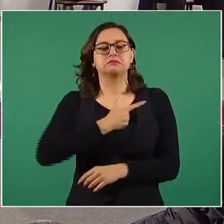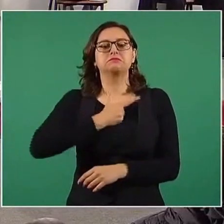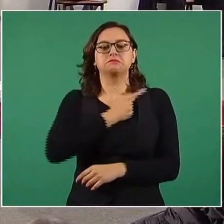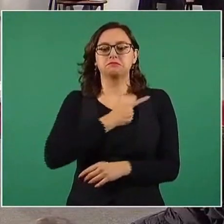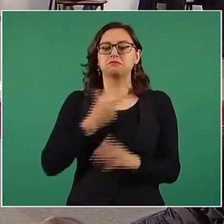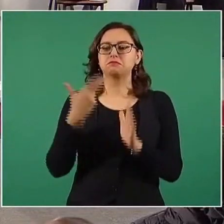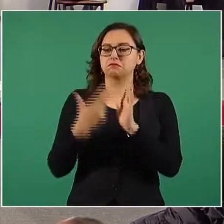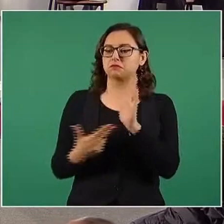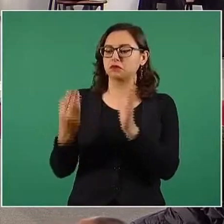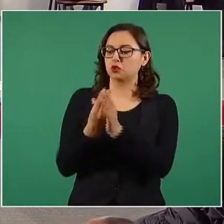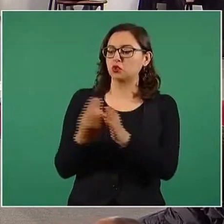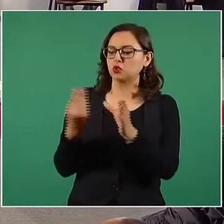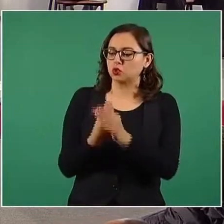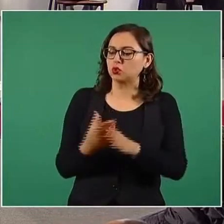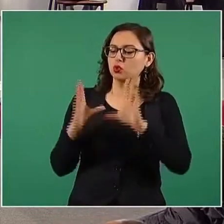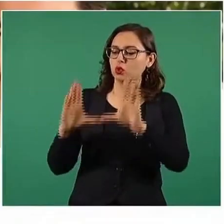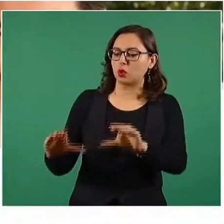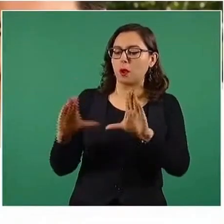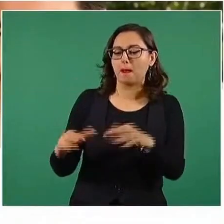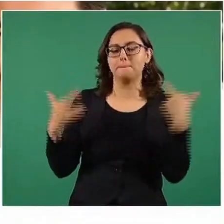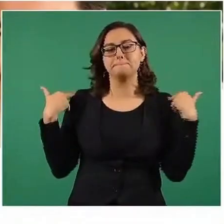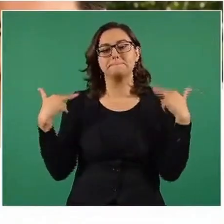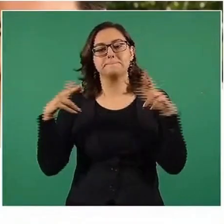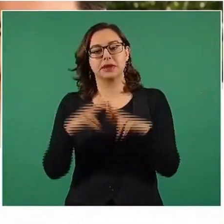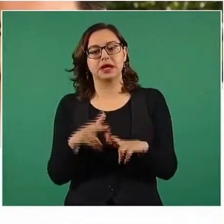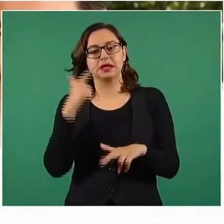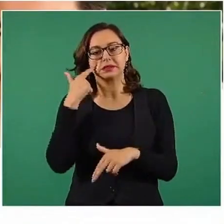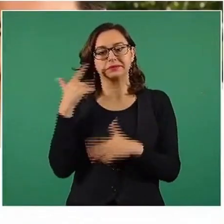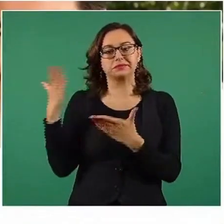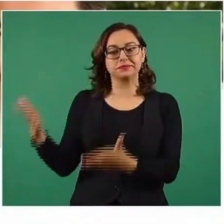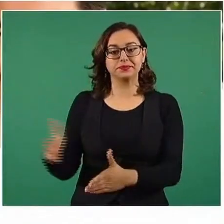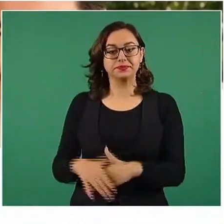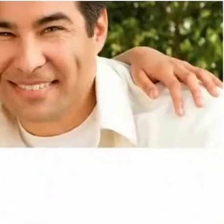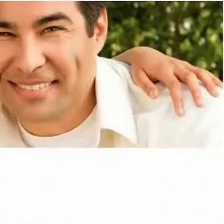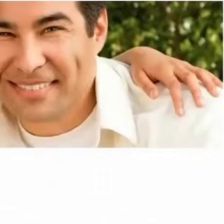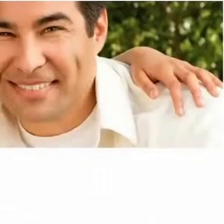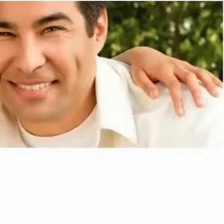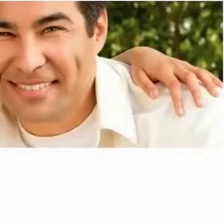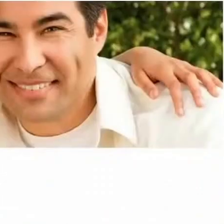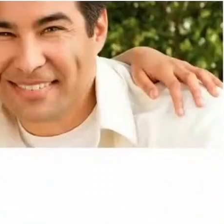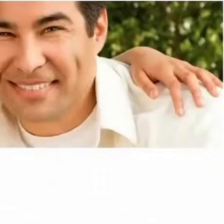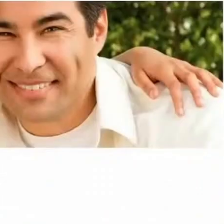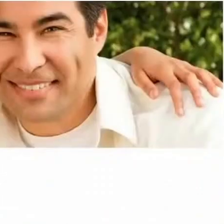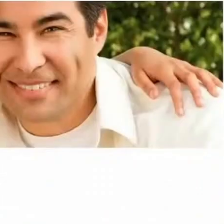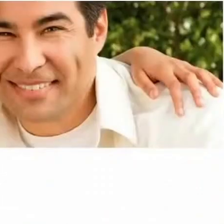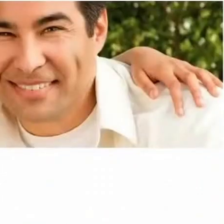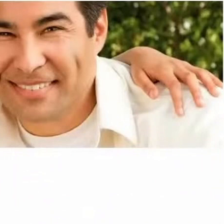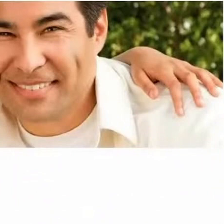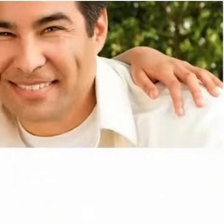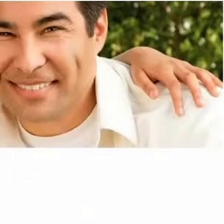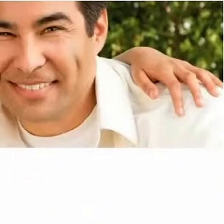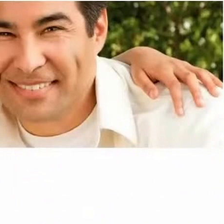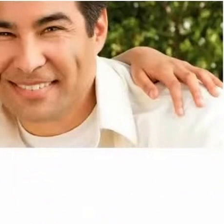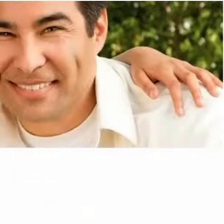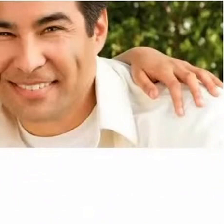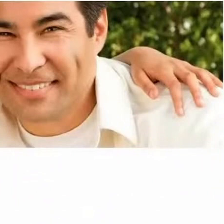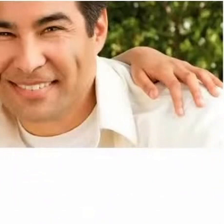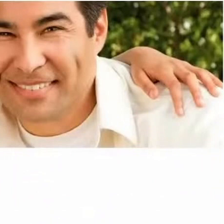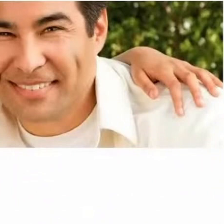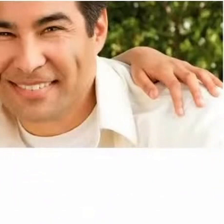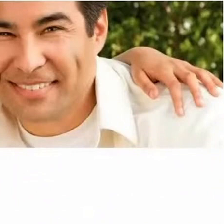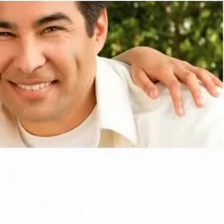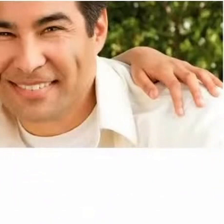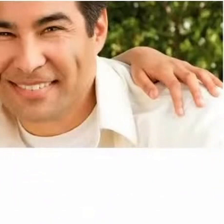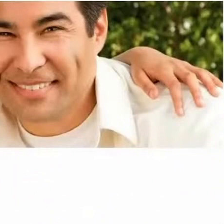da taller, un curso taller que se da a los maestros por parte de IMSS, lo que es Secretaría de Salud y lo que es la